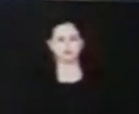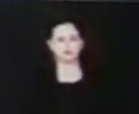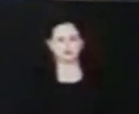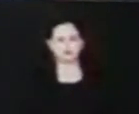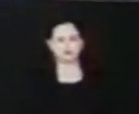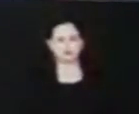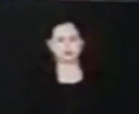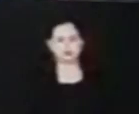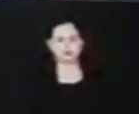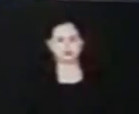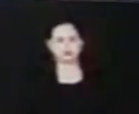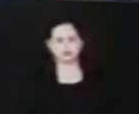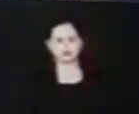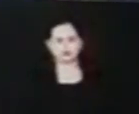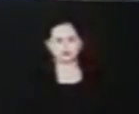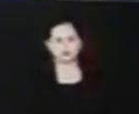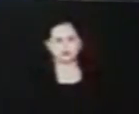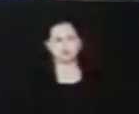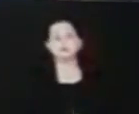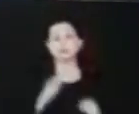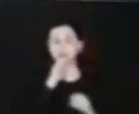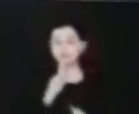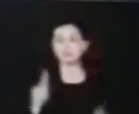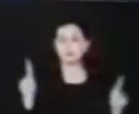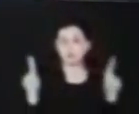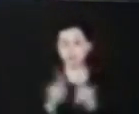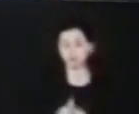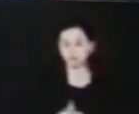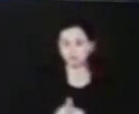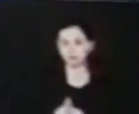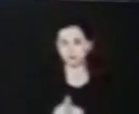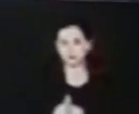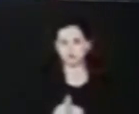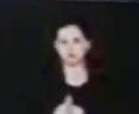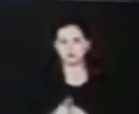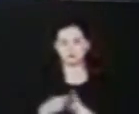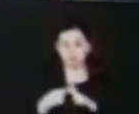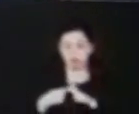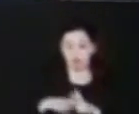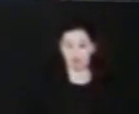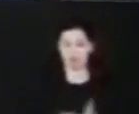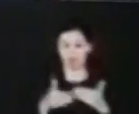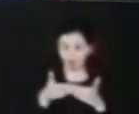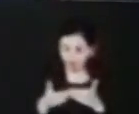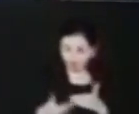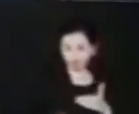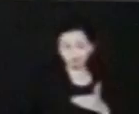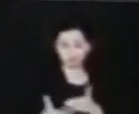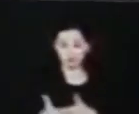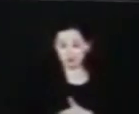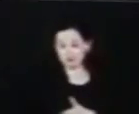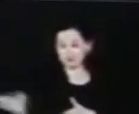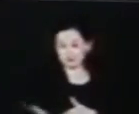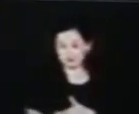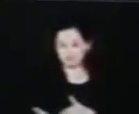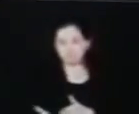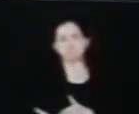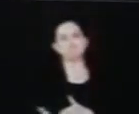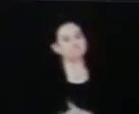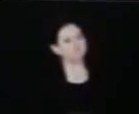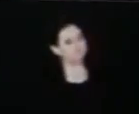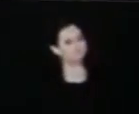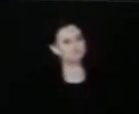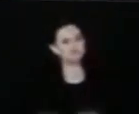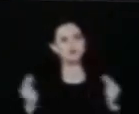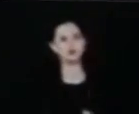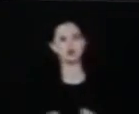Como se comprenderá, la necesidad de emprender estas y otras acciones explica y